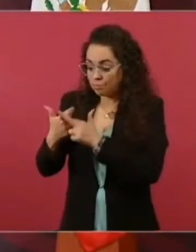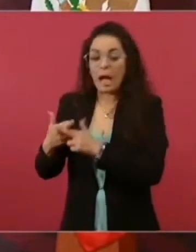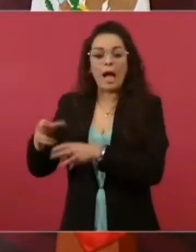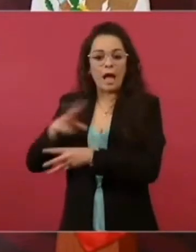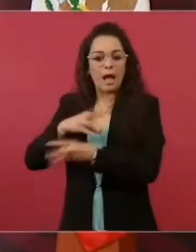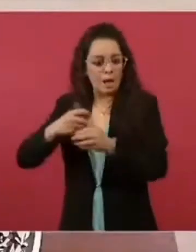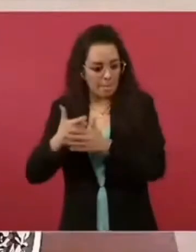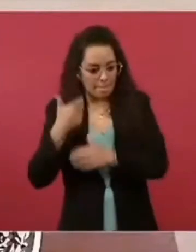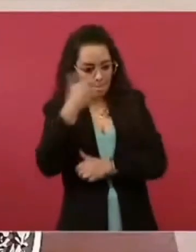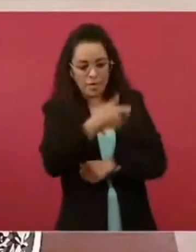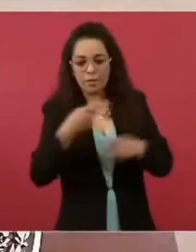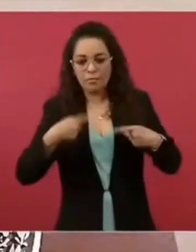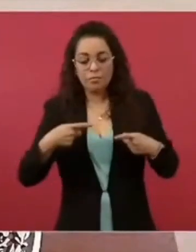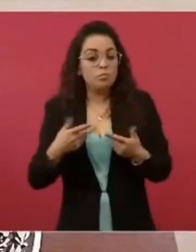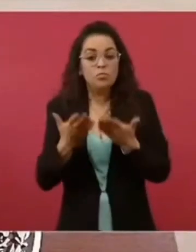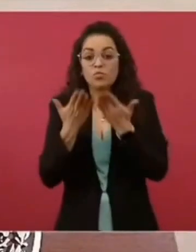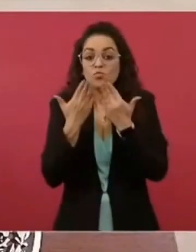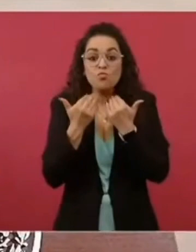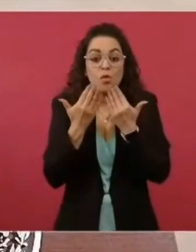Reformamos la ley